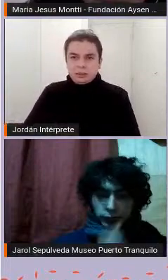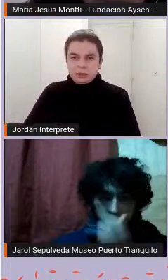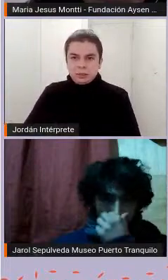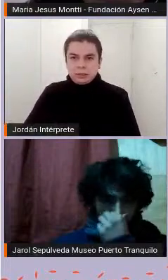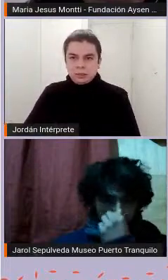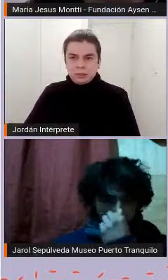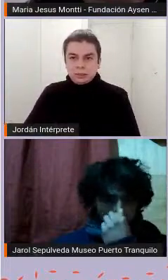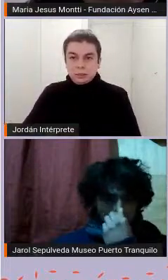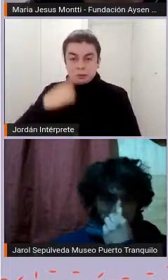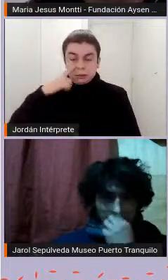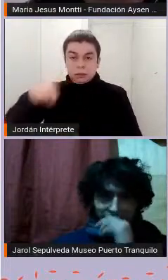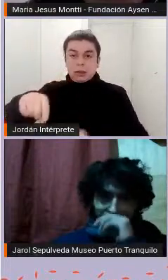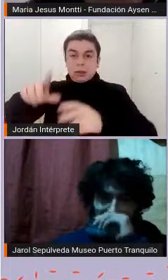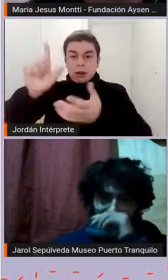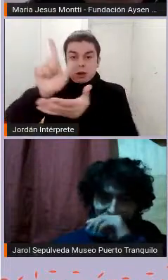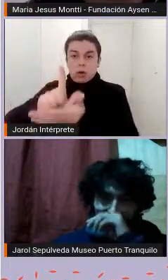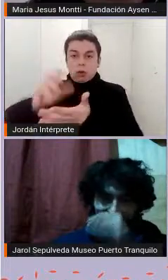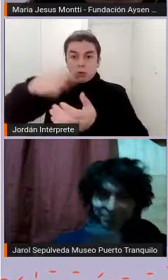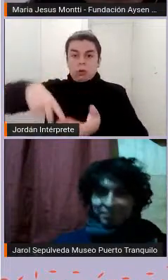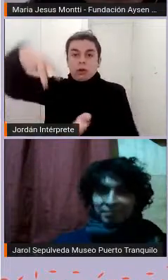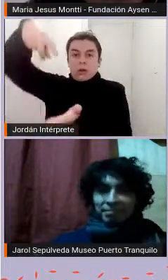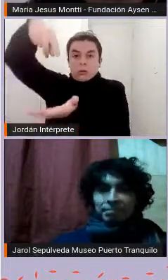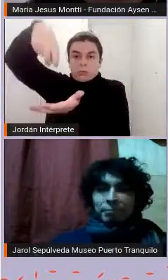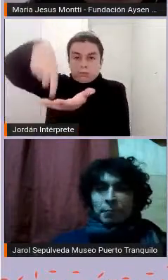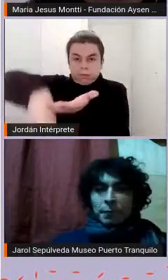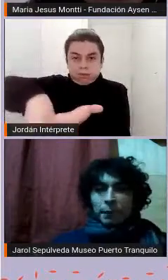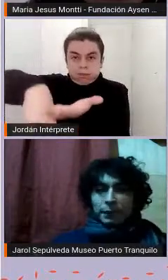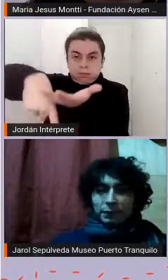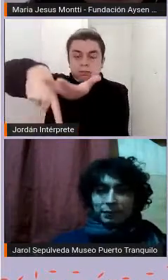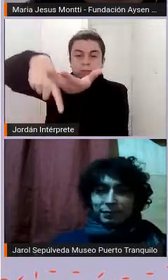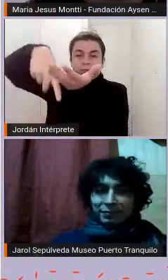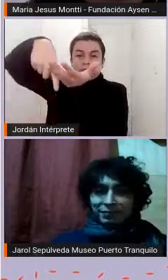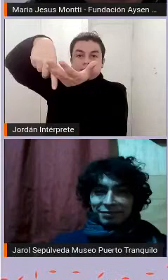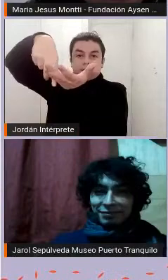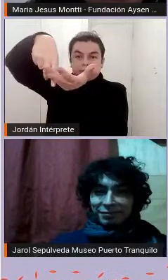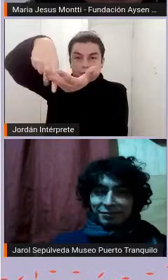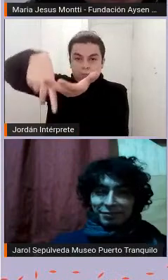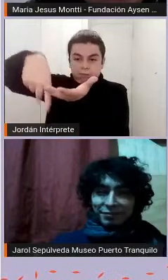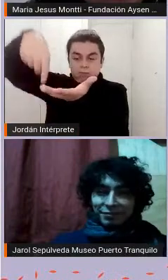la rodilla con el barro y el mallín.